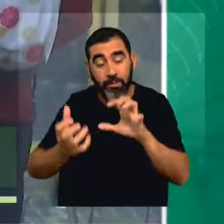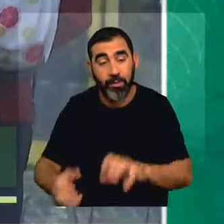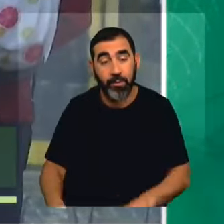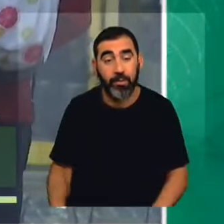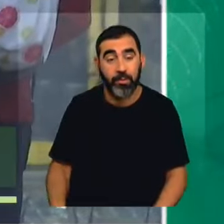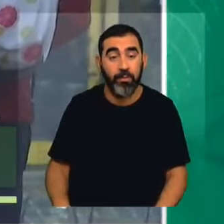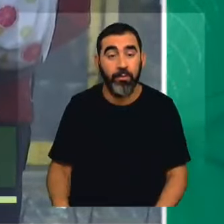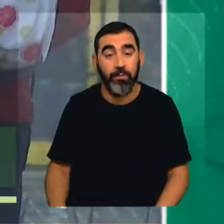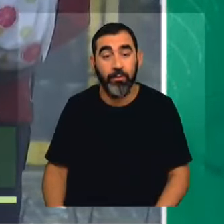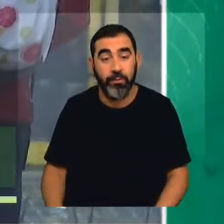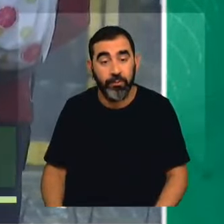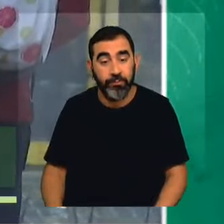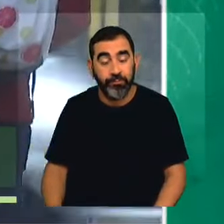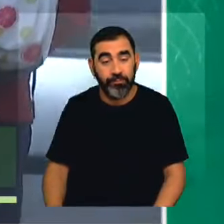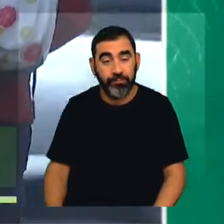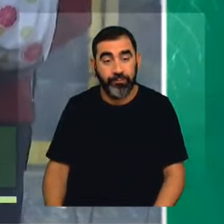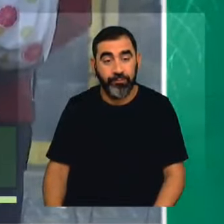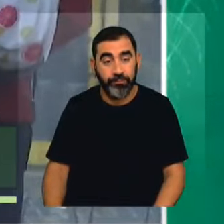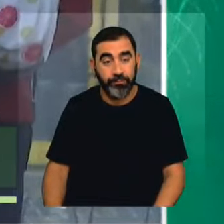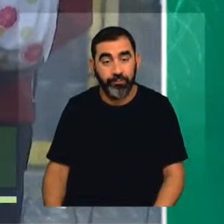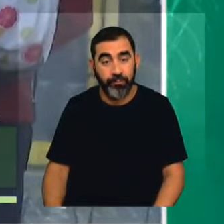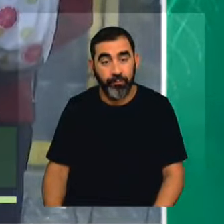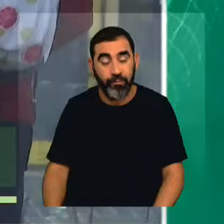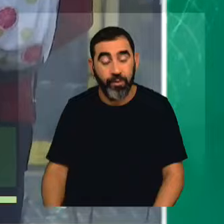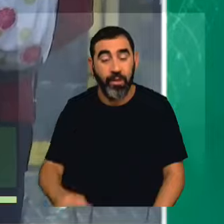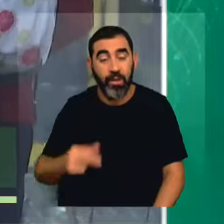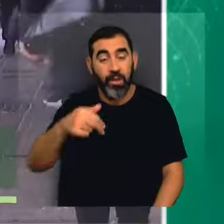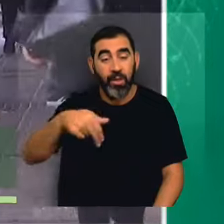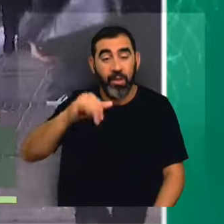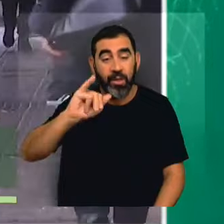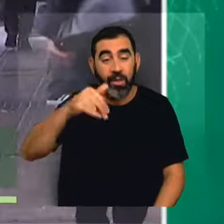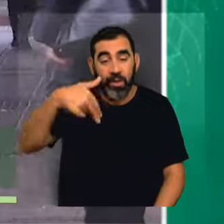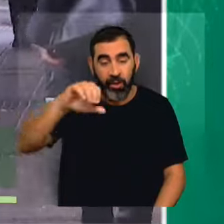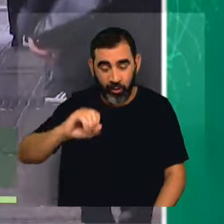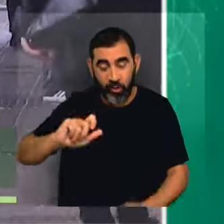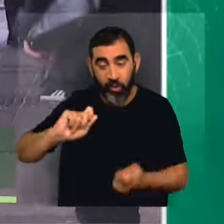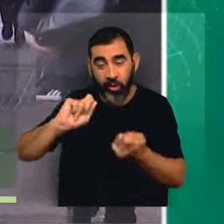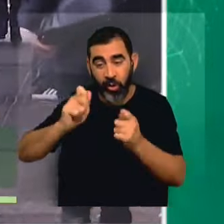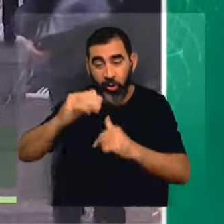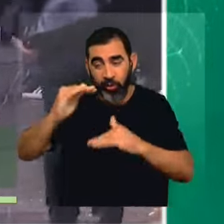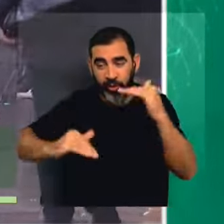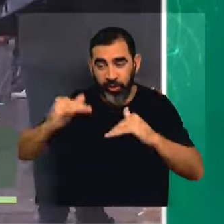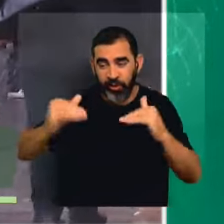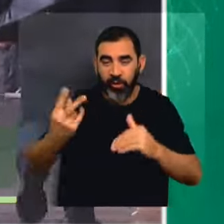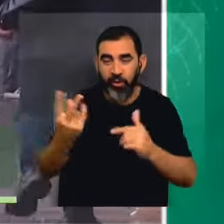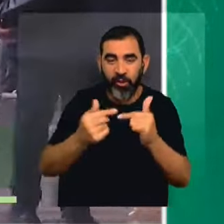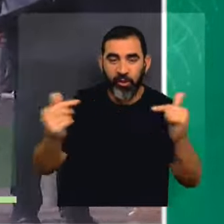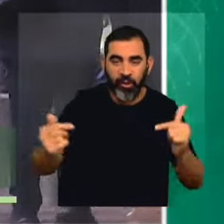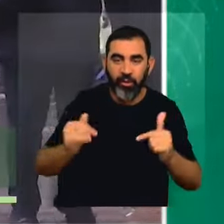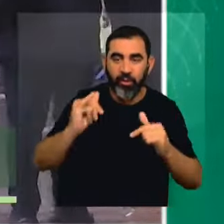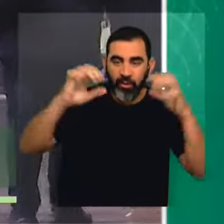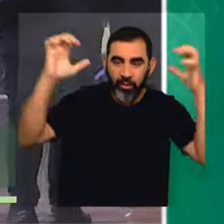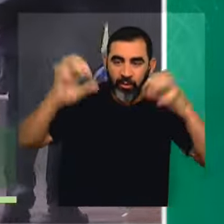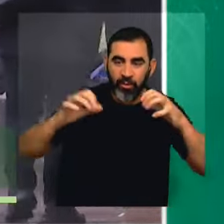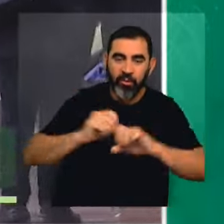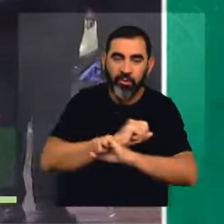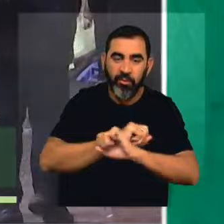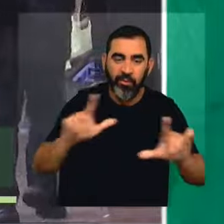bien Entonces tenemos el niño tenemos la oscilación de Man Julian ambos fenómenos favorecieron las lluvias